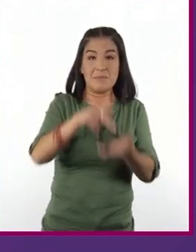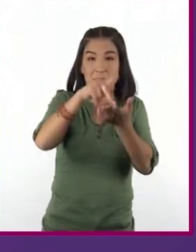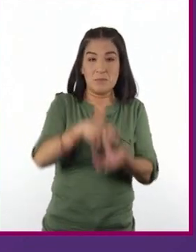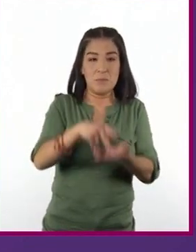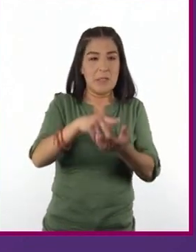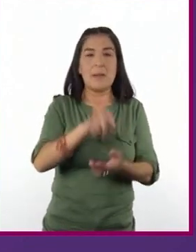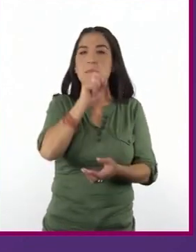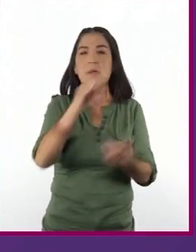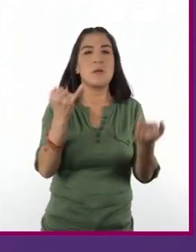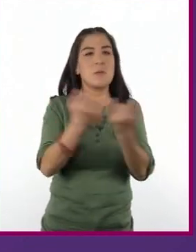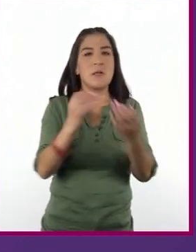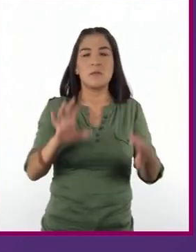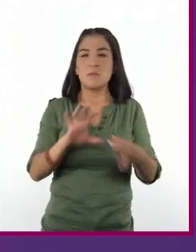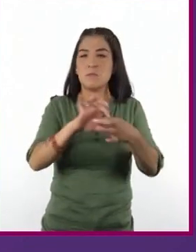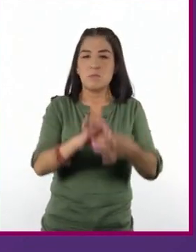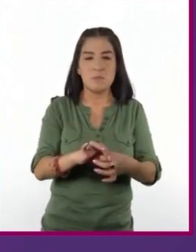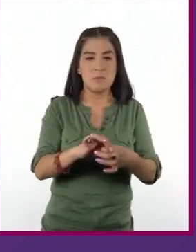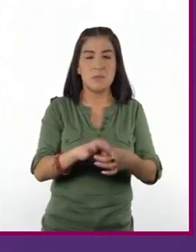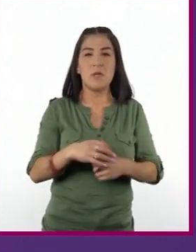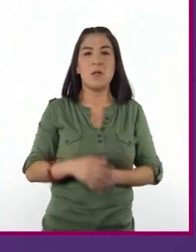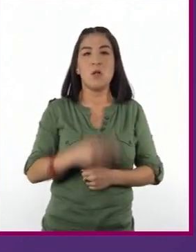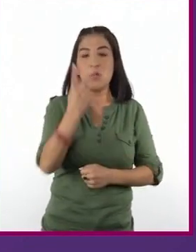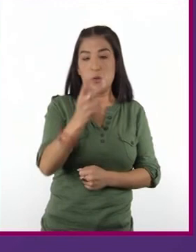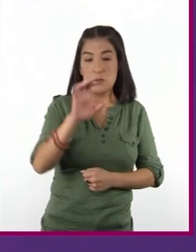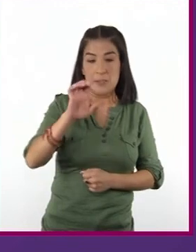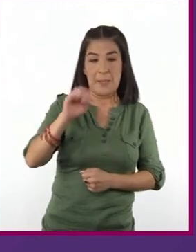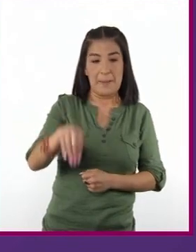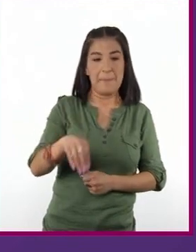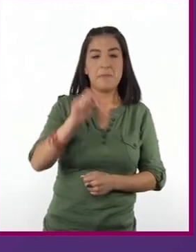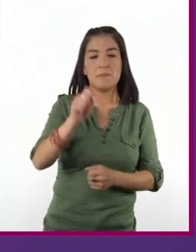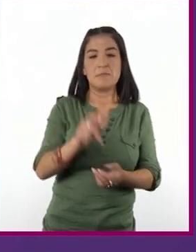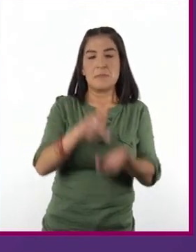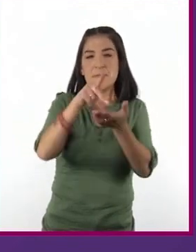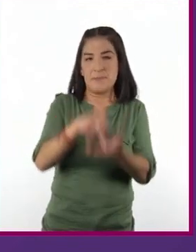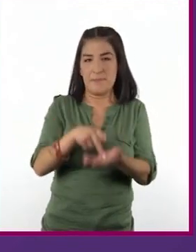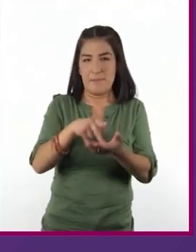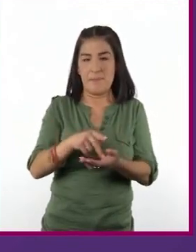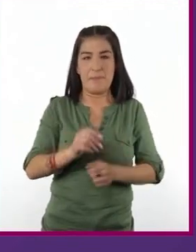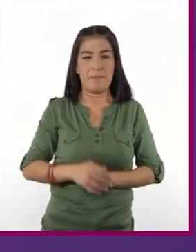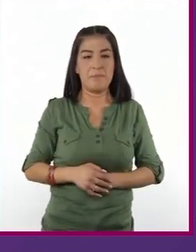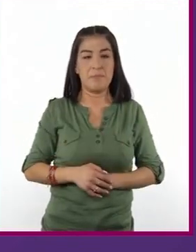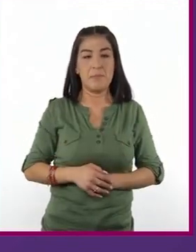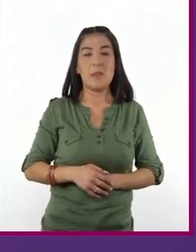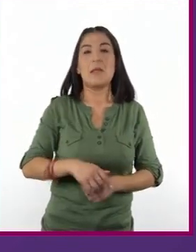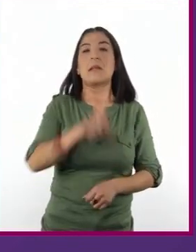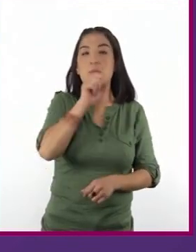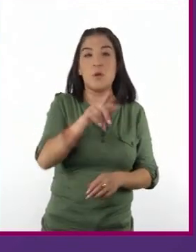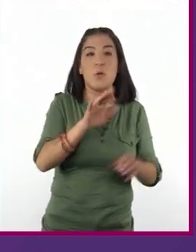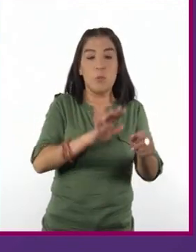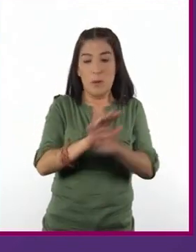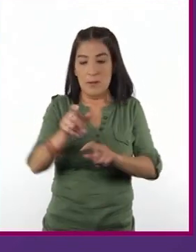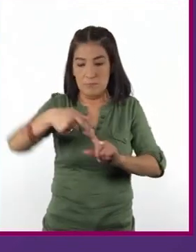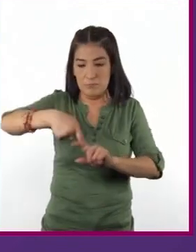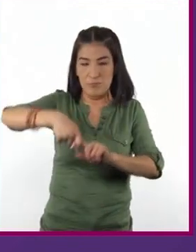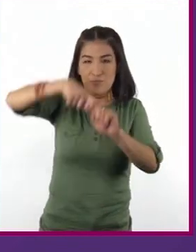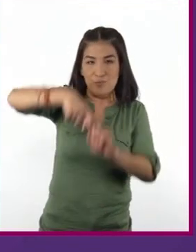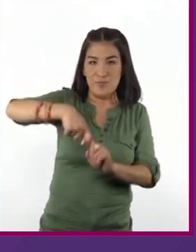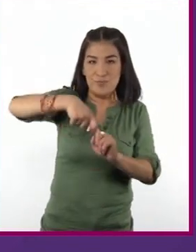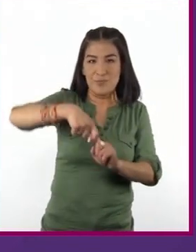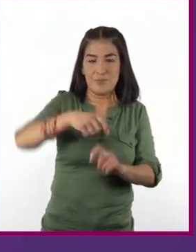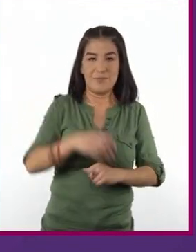de la constante, 2 centímetros por kilogramo, por el peso al que se somete al resorte.